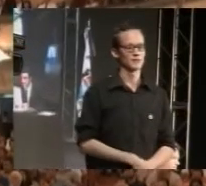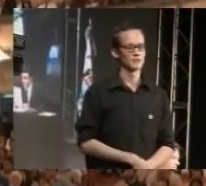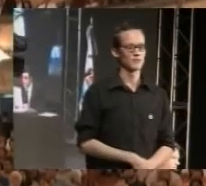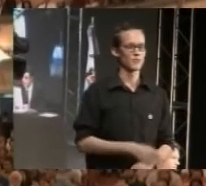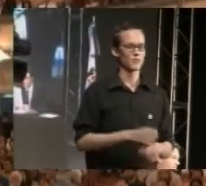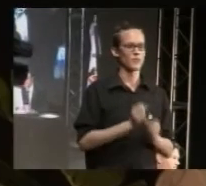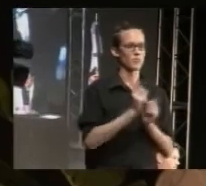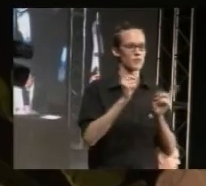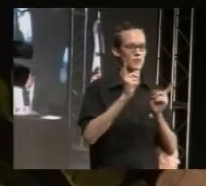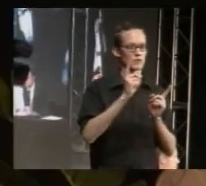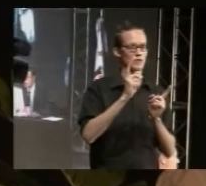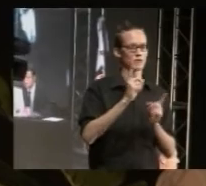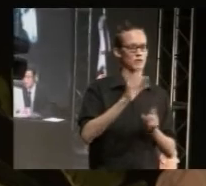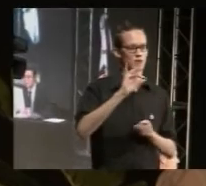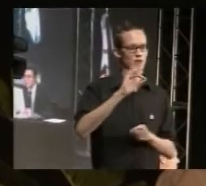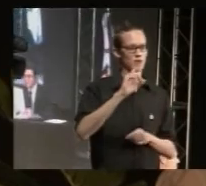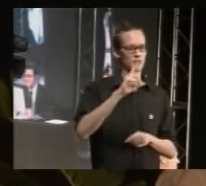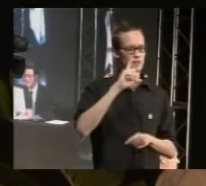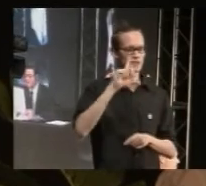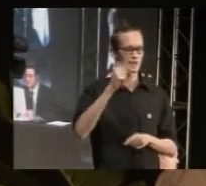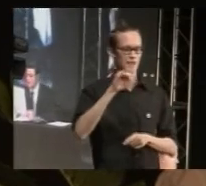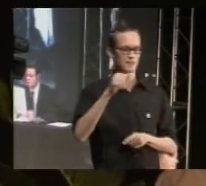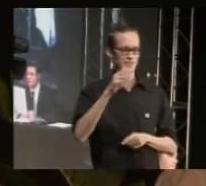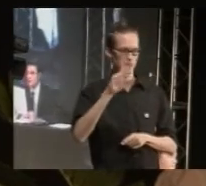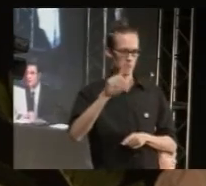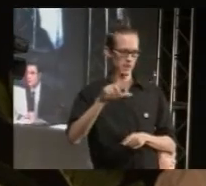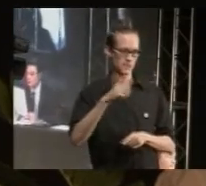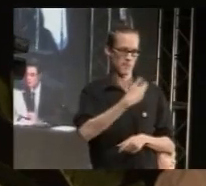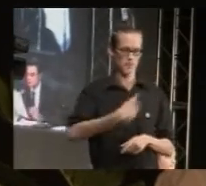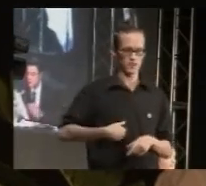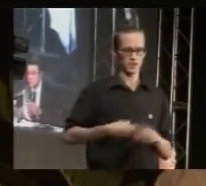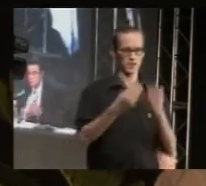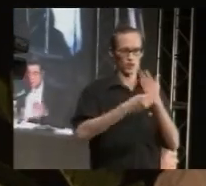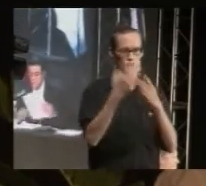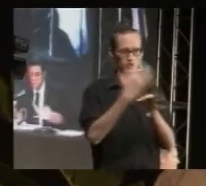Profesora Marta Irazábal de Landó, Presidente del Consejo General de Educación.